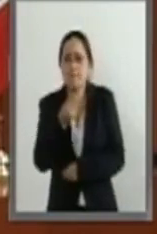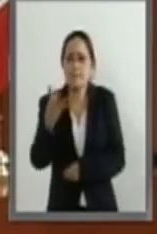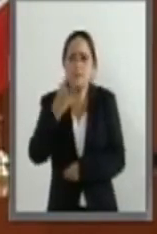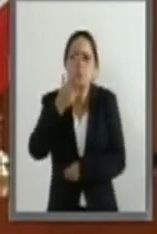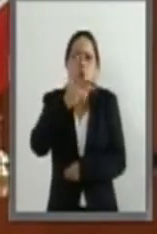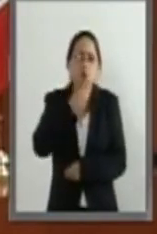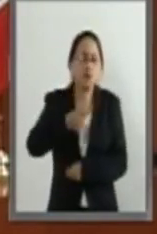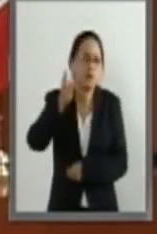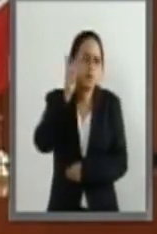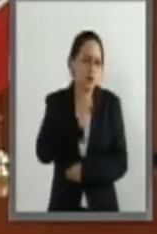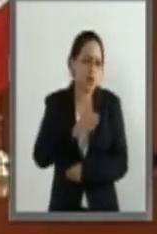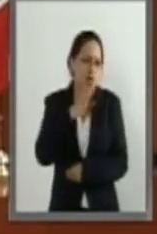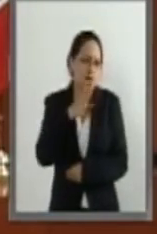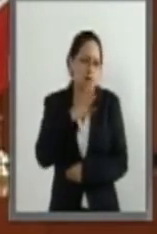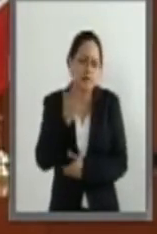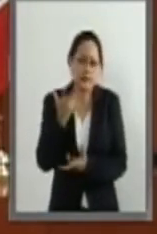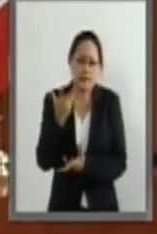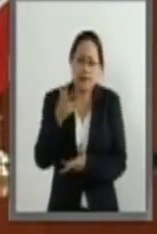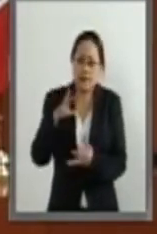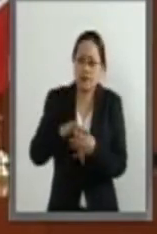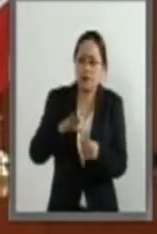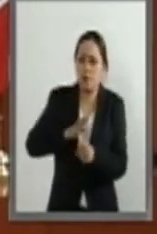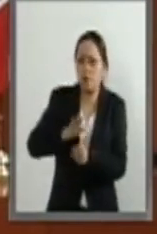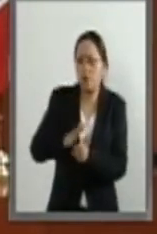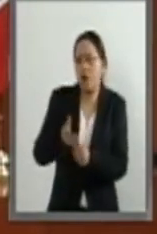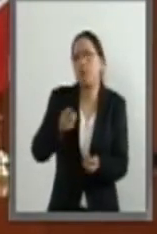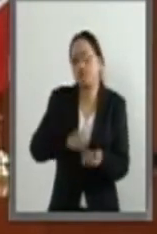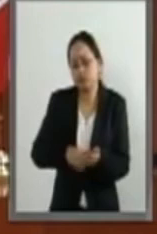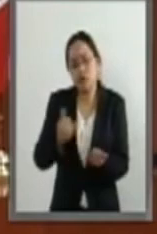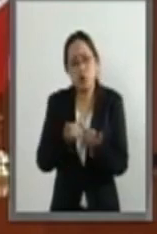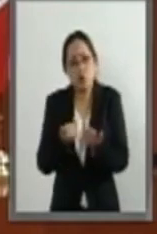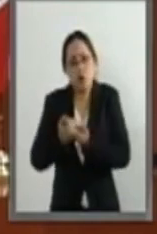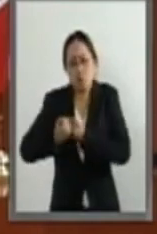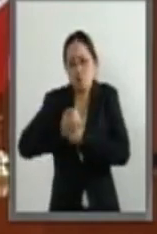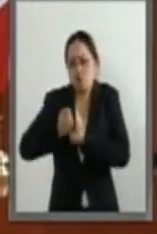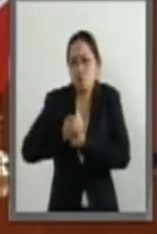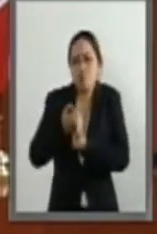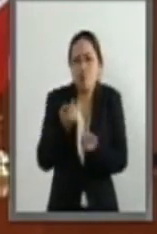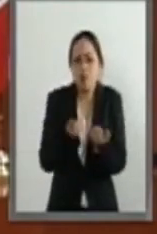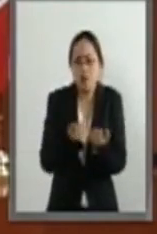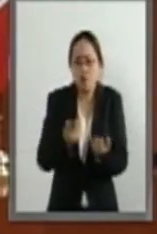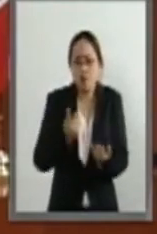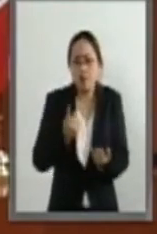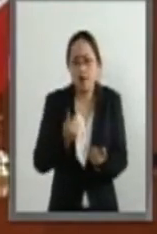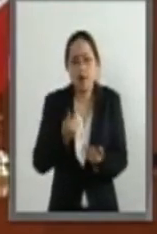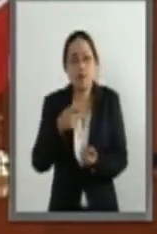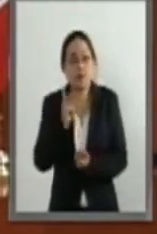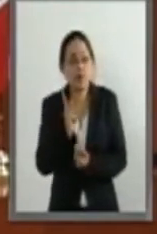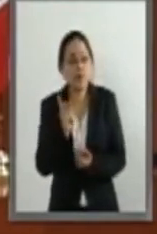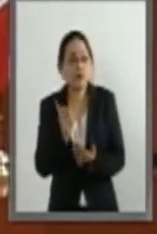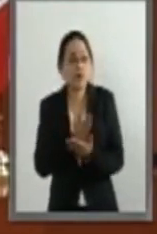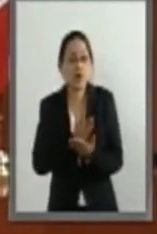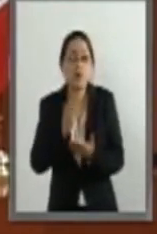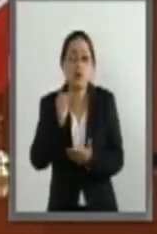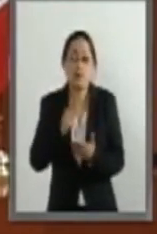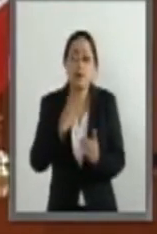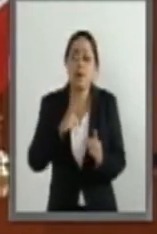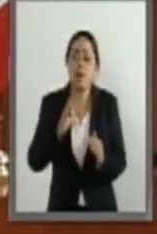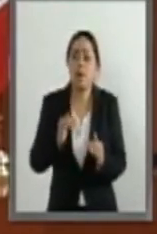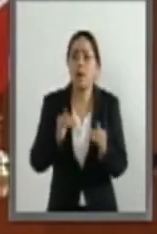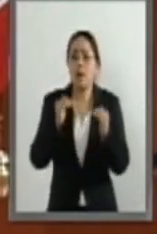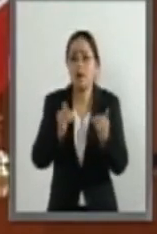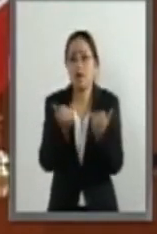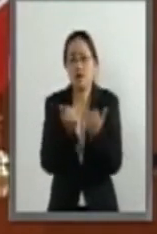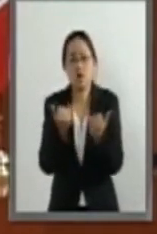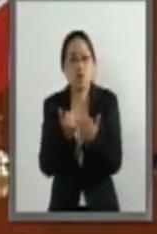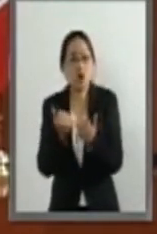hombres que han sido víctimas de violencia, pero encima de ello también han sido víctimas de nuestro